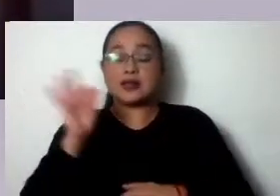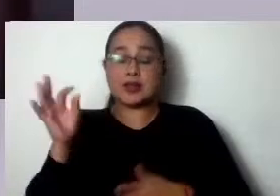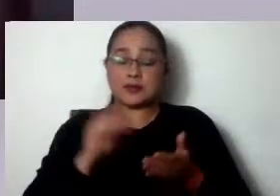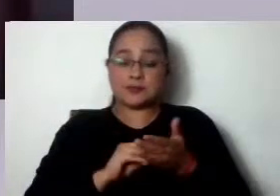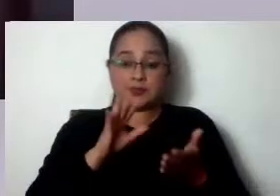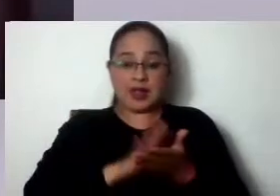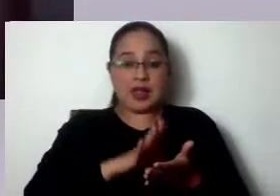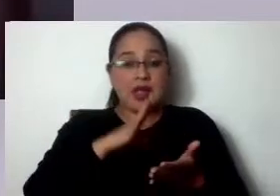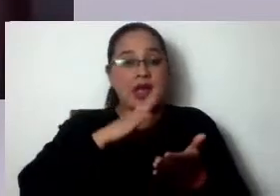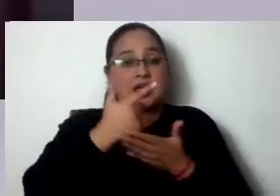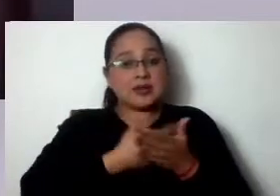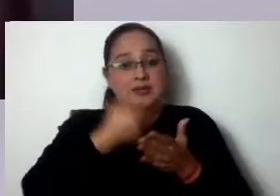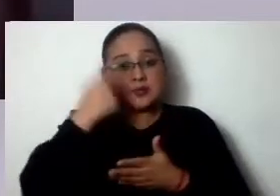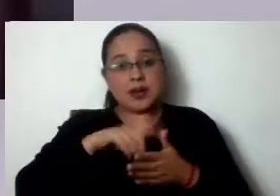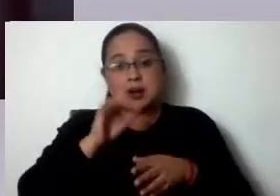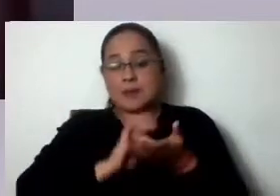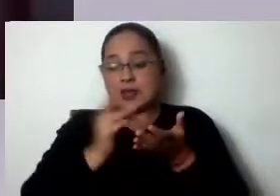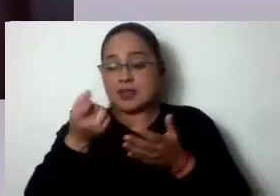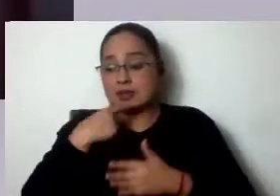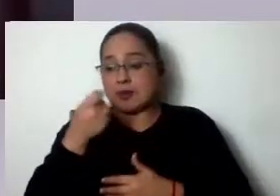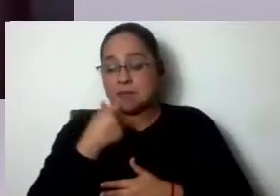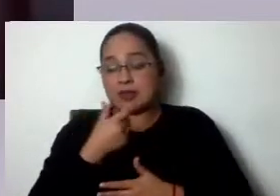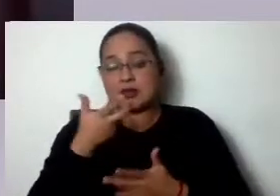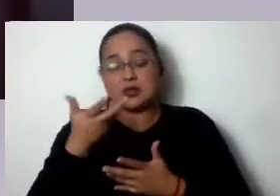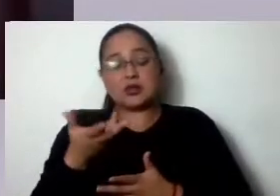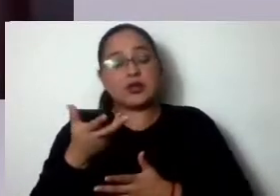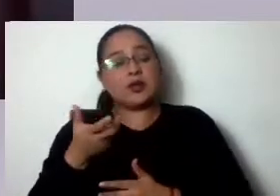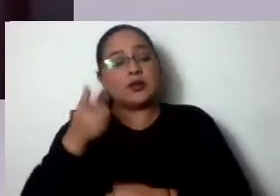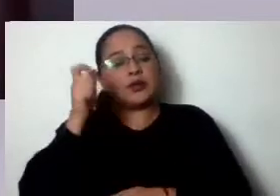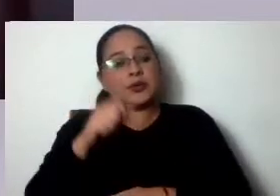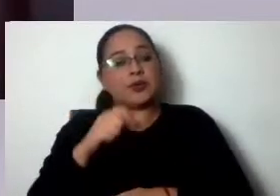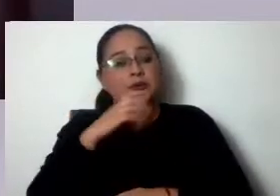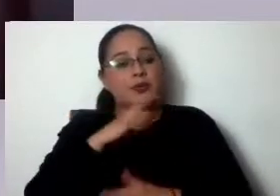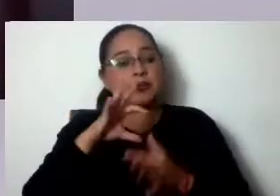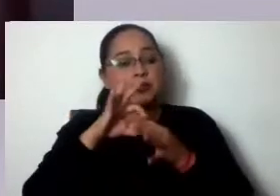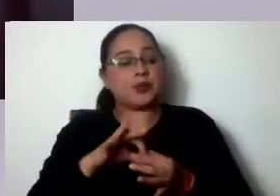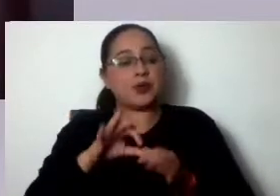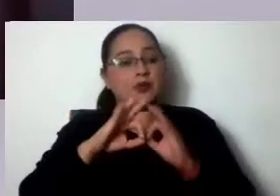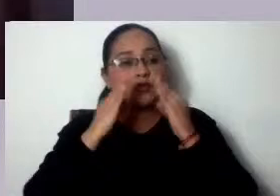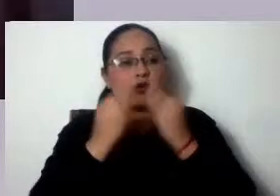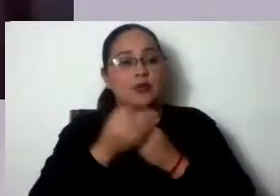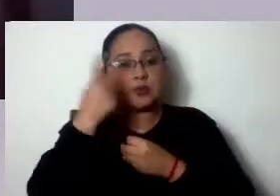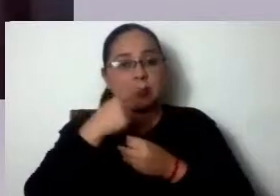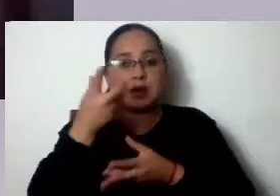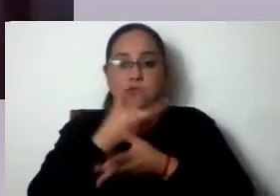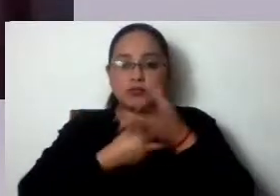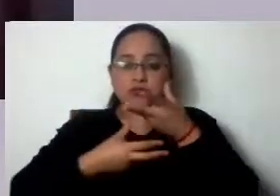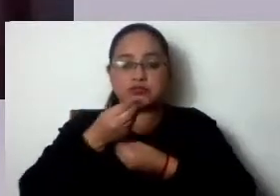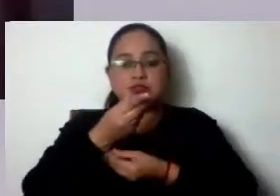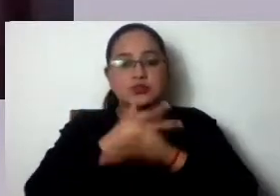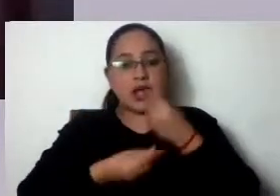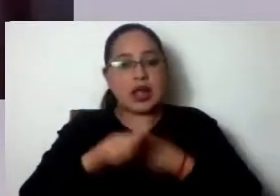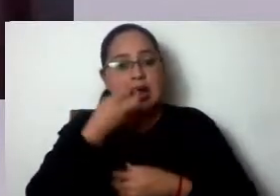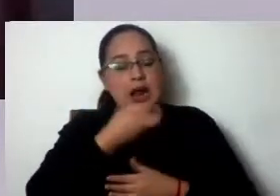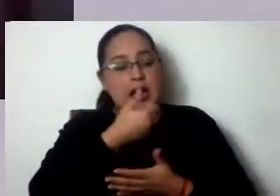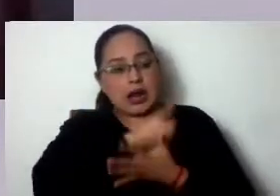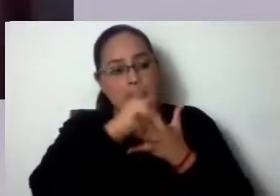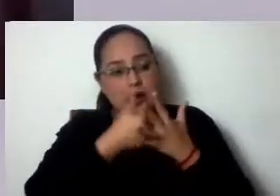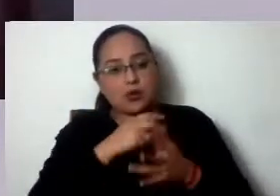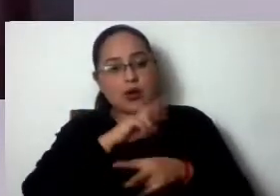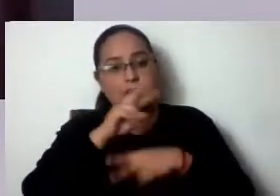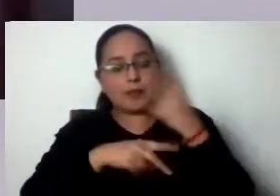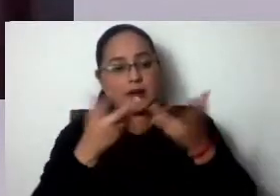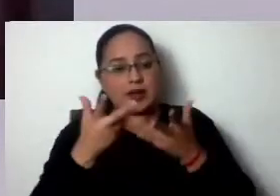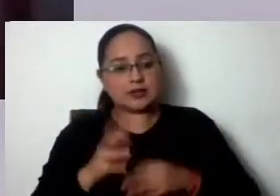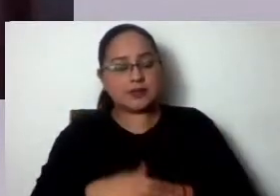básico de medicamentos e insumos determinan las medidas de restitución que en cada caso proceda dicta lo